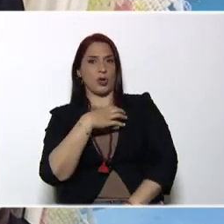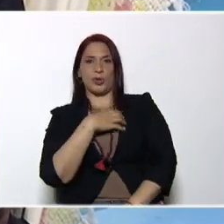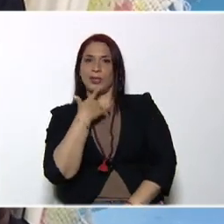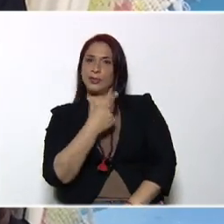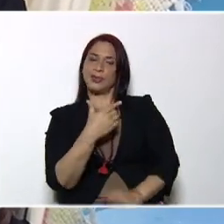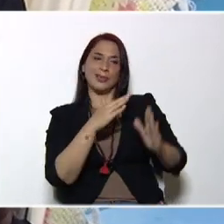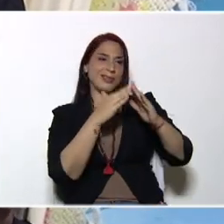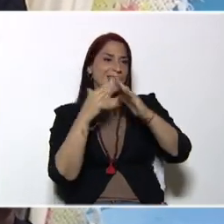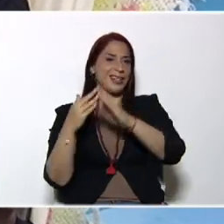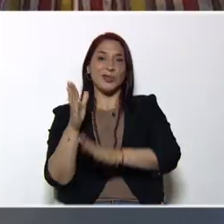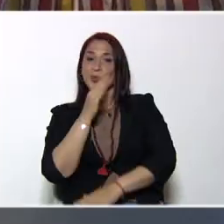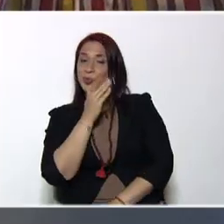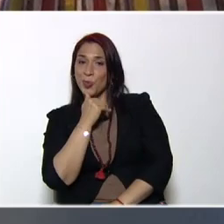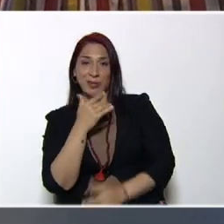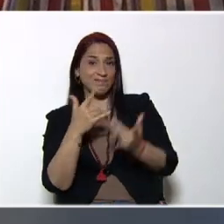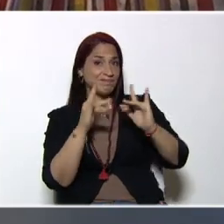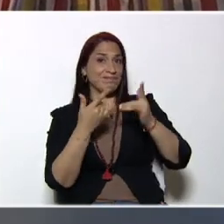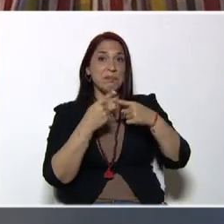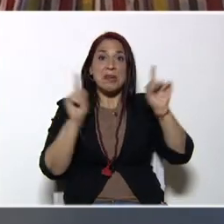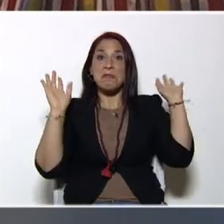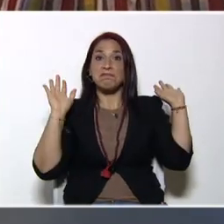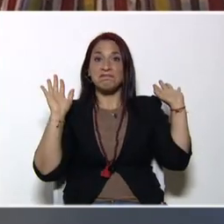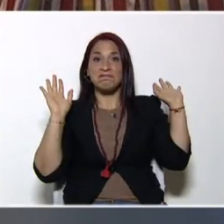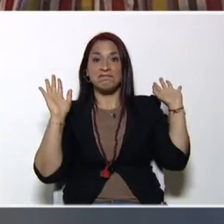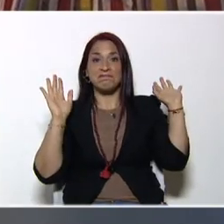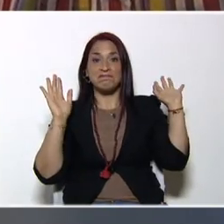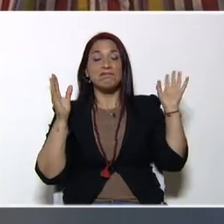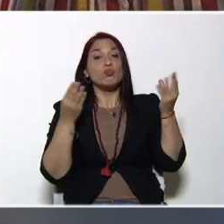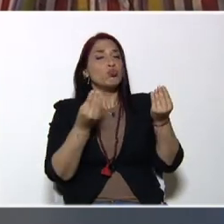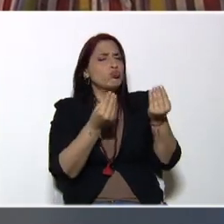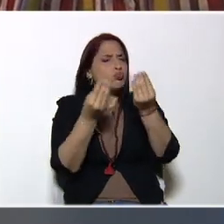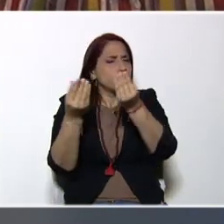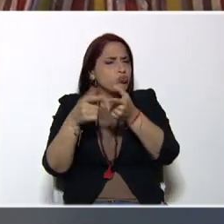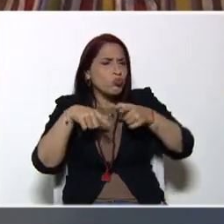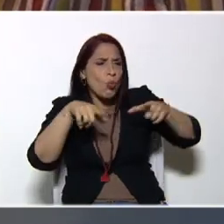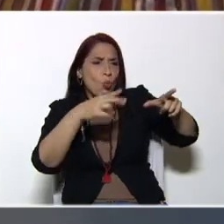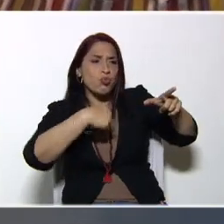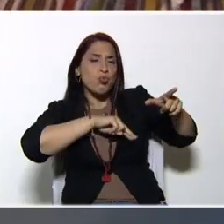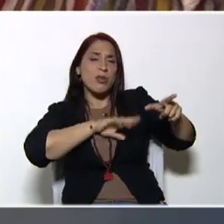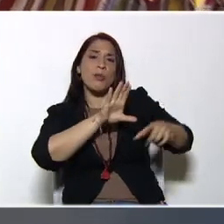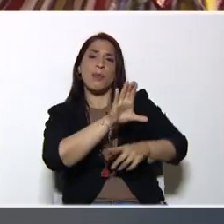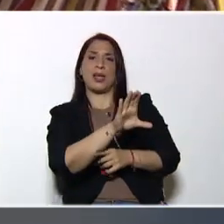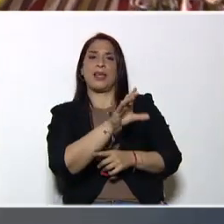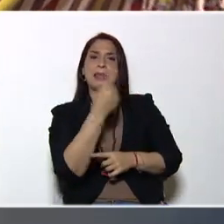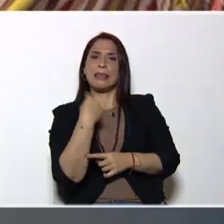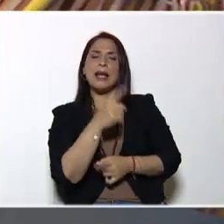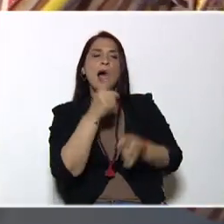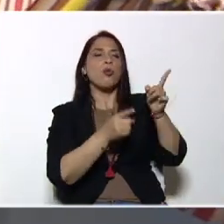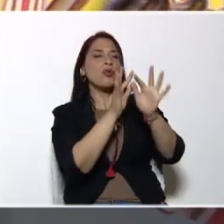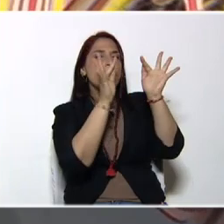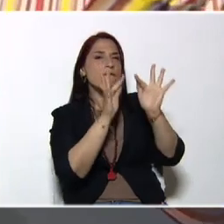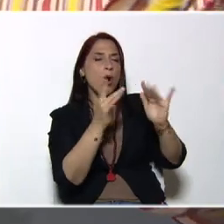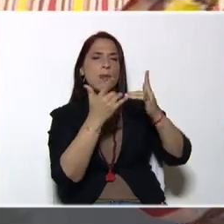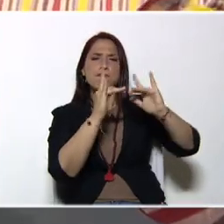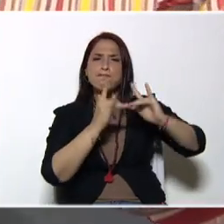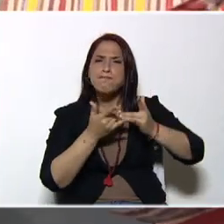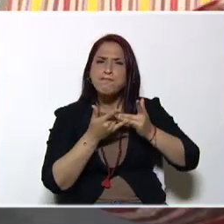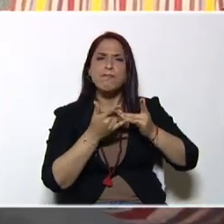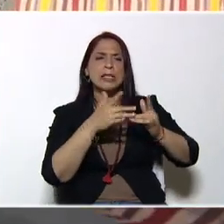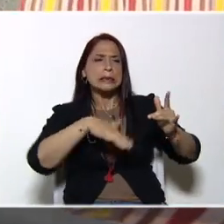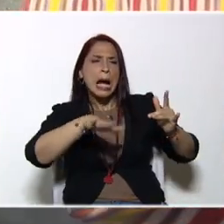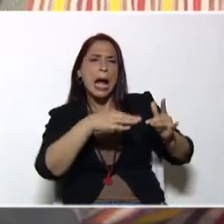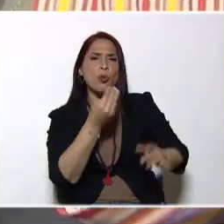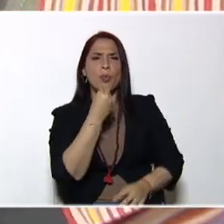los citadinos no tenemos hamacas, pero hay muchos sitios, muchas regiones en nuestro país que tienen de alguna manera una hamaca, si sea en la sala, en el